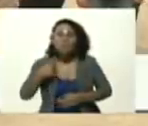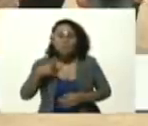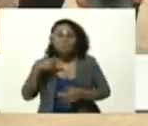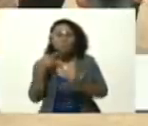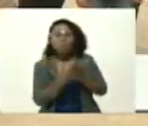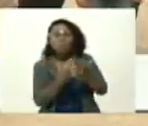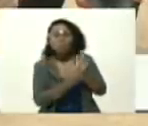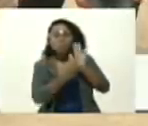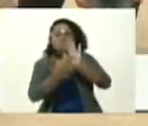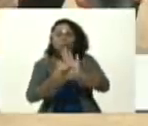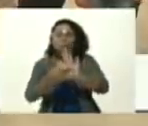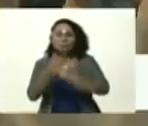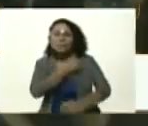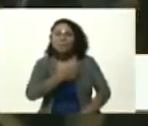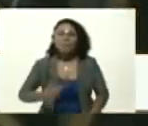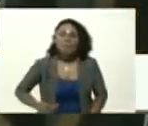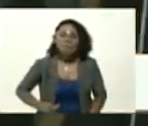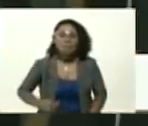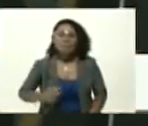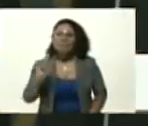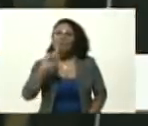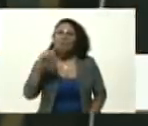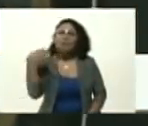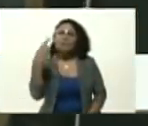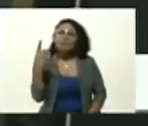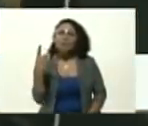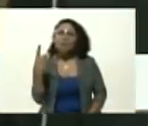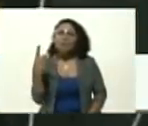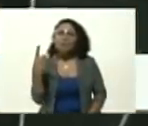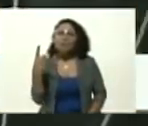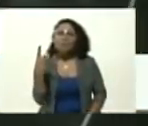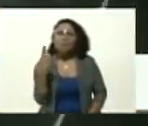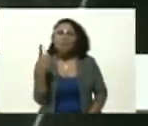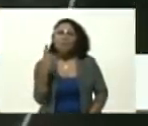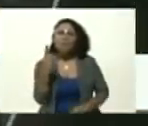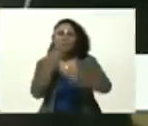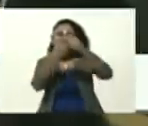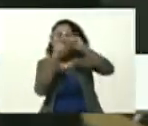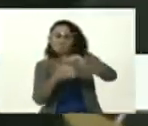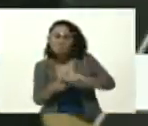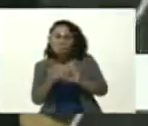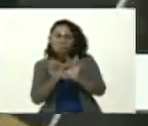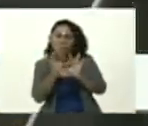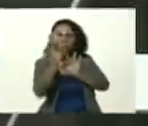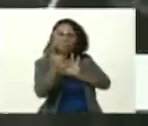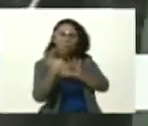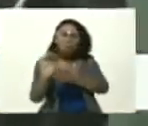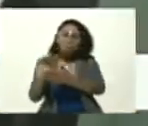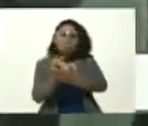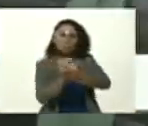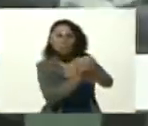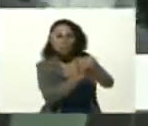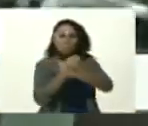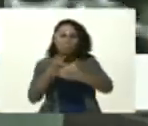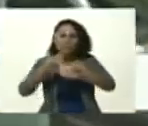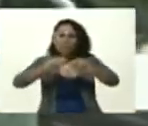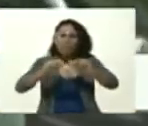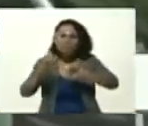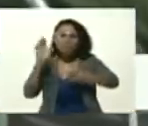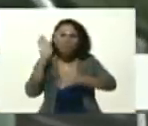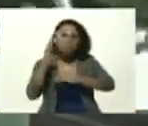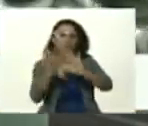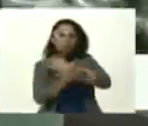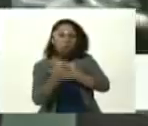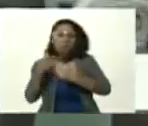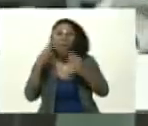presidente, no solo en las cantidades métricas de escombros que se han removido, sino en las experiencias que se han